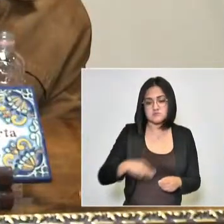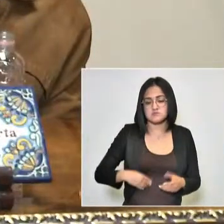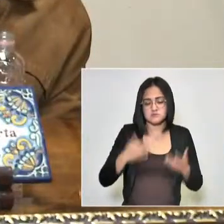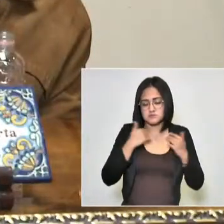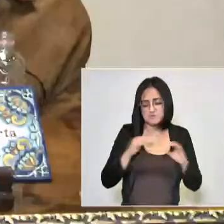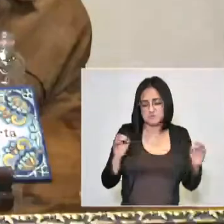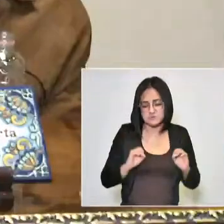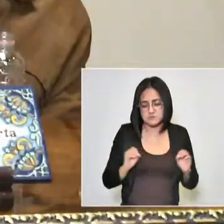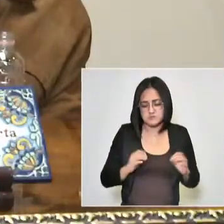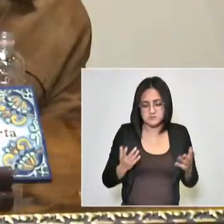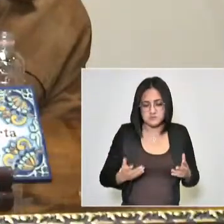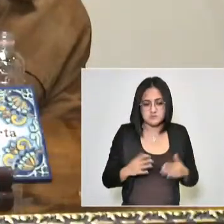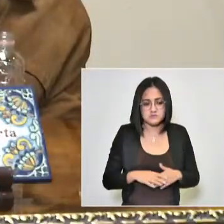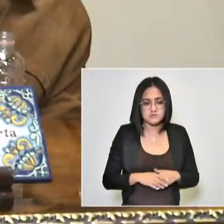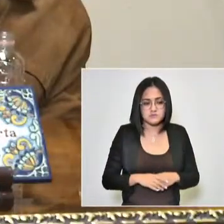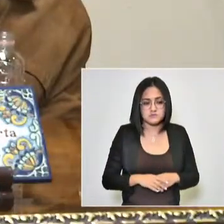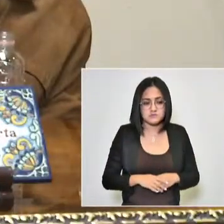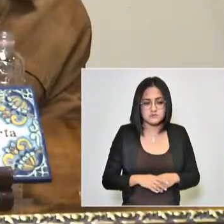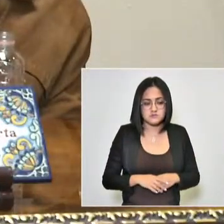¿sí?